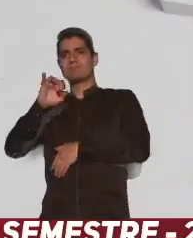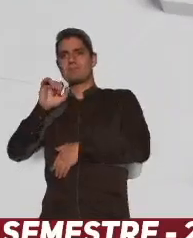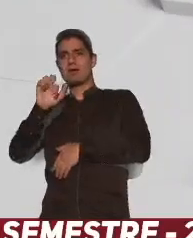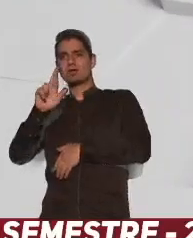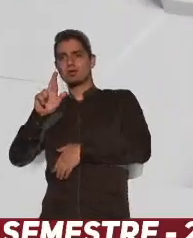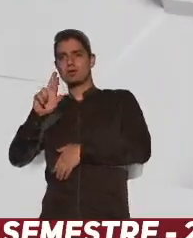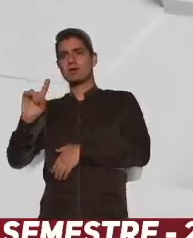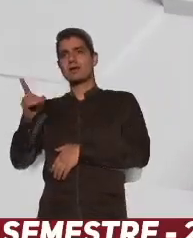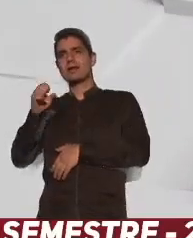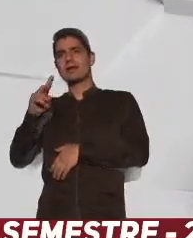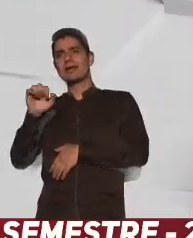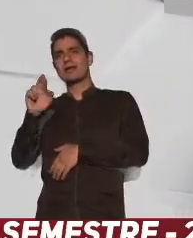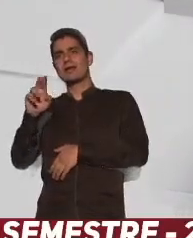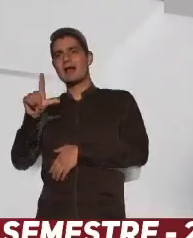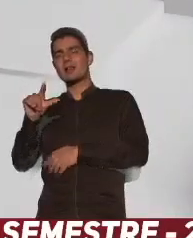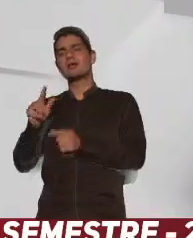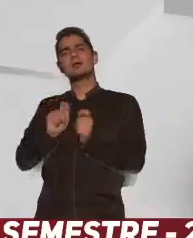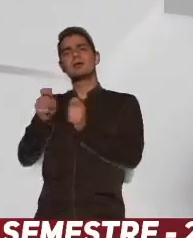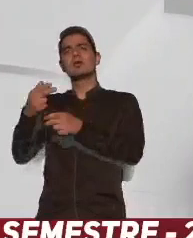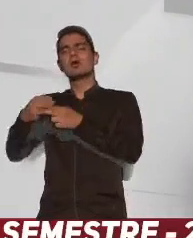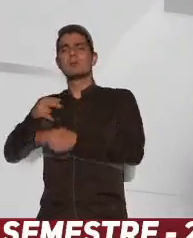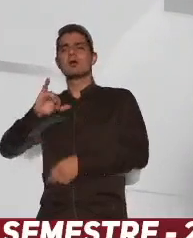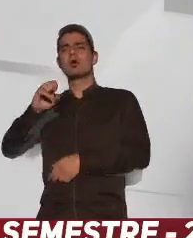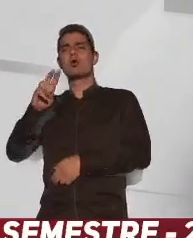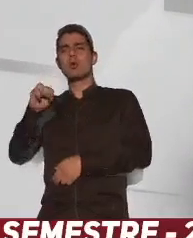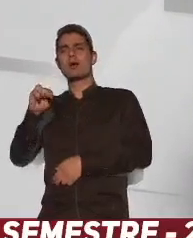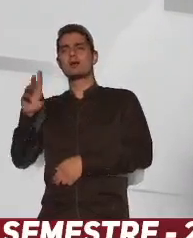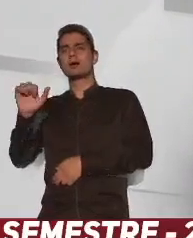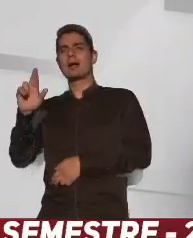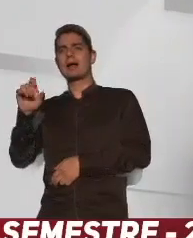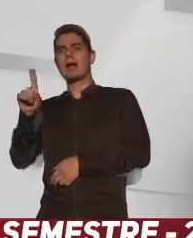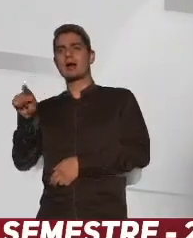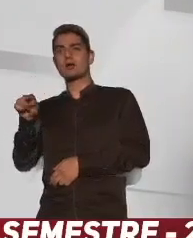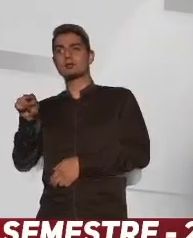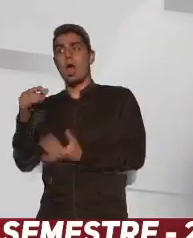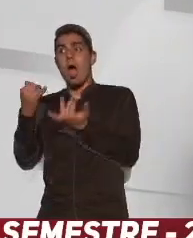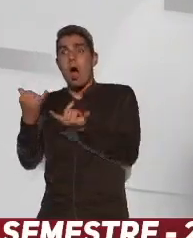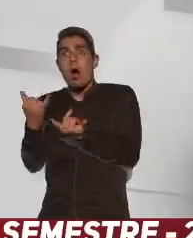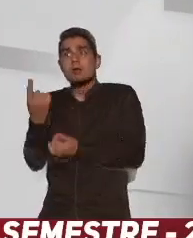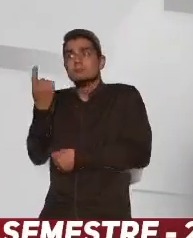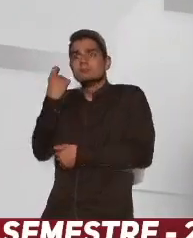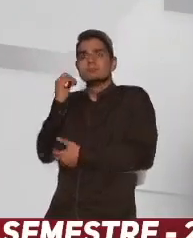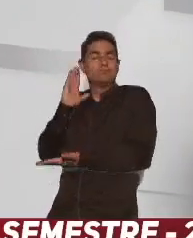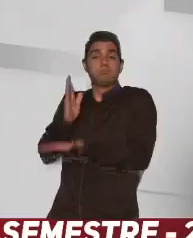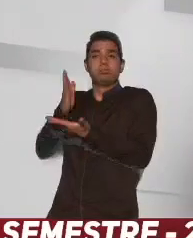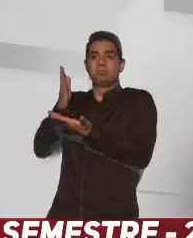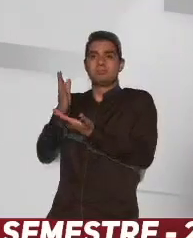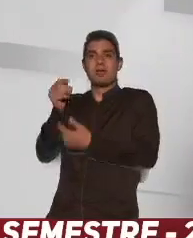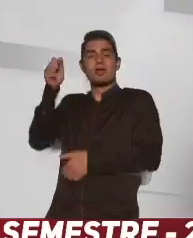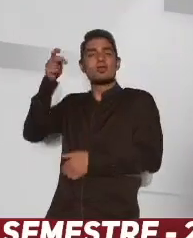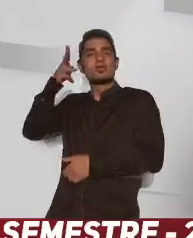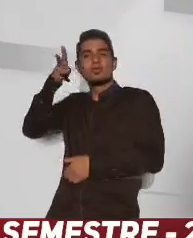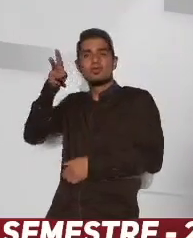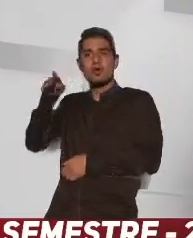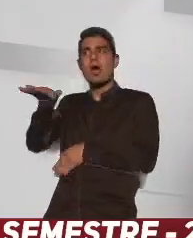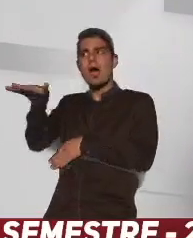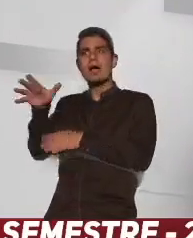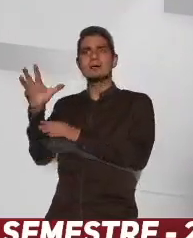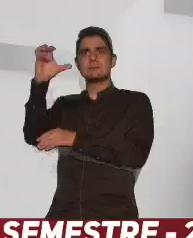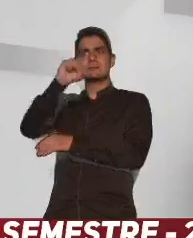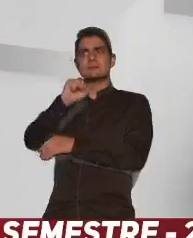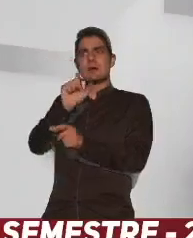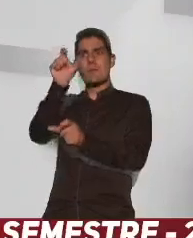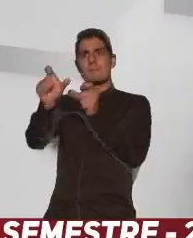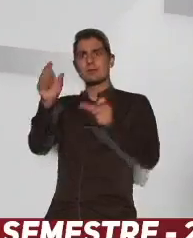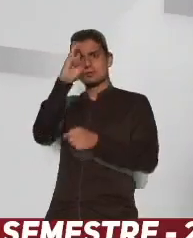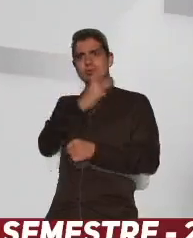cuenta la situación ocurrida de orden público en Norte de Santander, donde perdieron la vida 9 de nuestros soldados de la patria. Nos